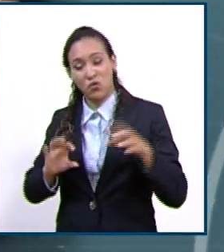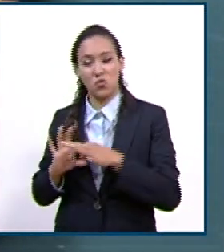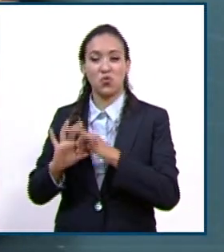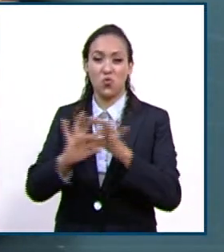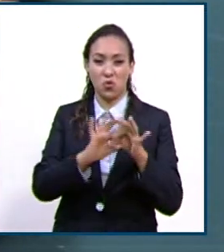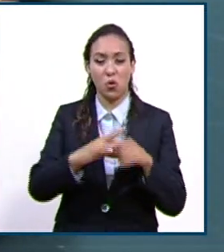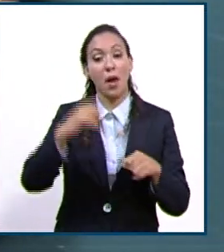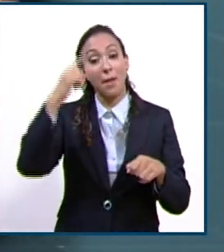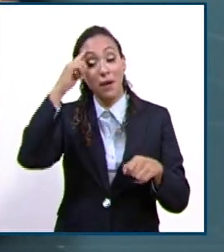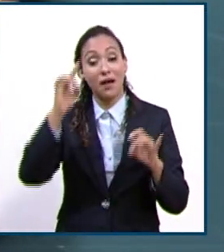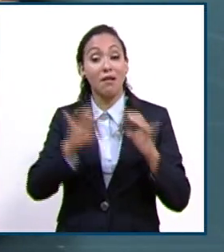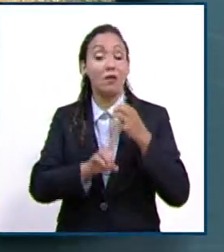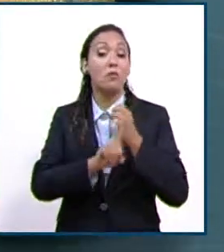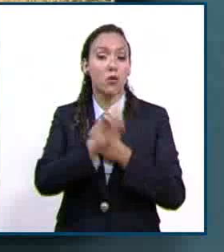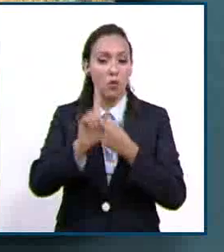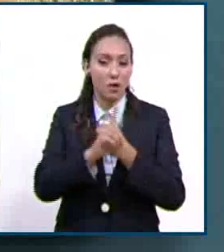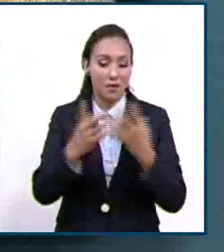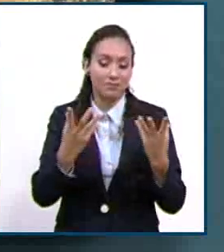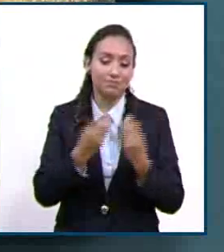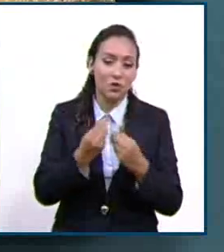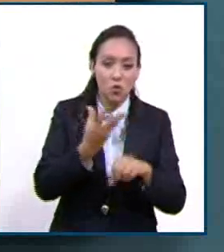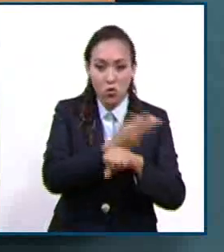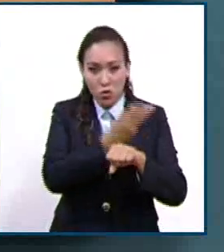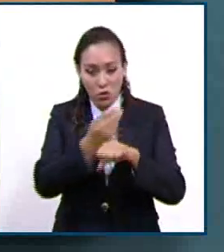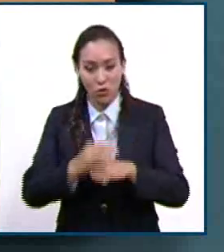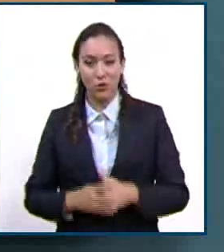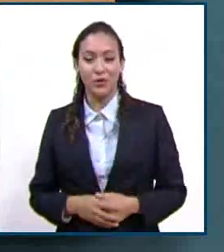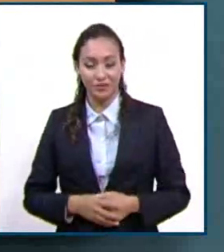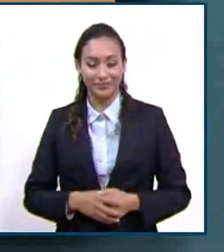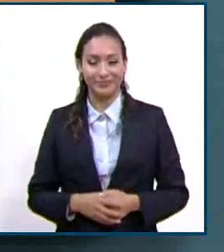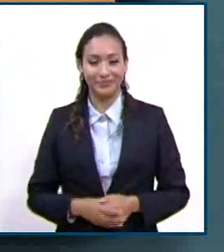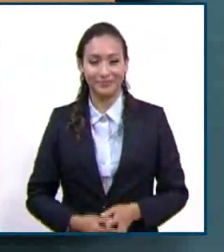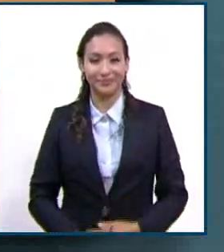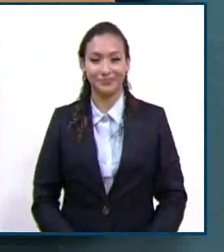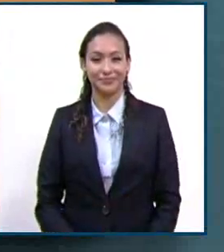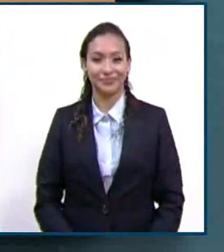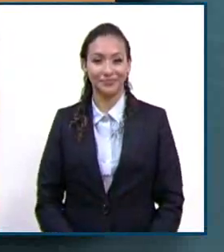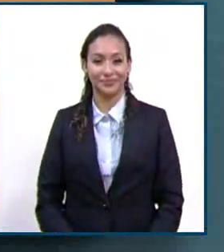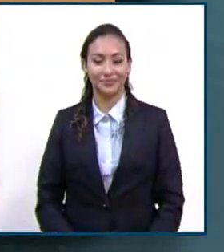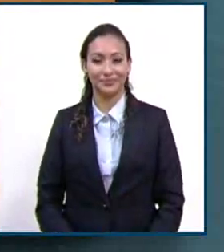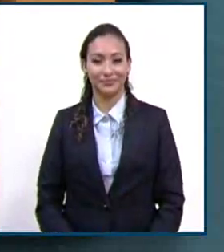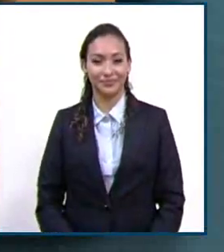propias problemáticas. Para el canal del Poder Judicial de la Federación, Jesús Daza.